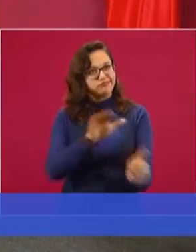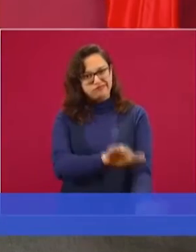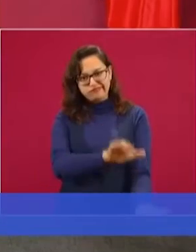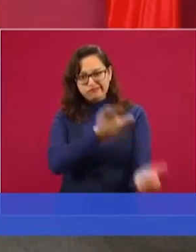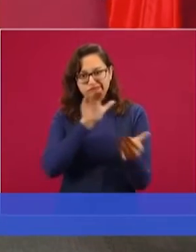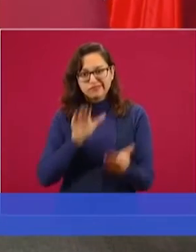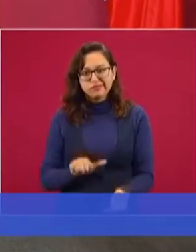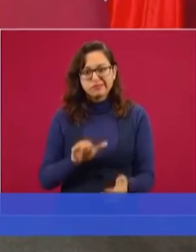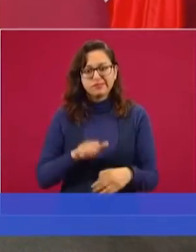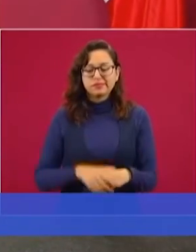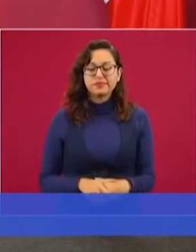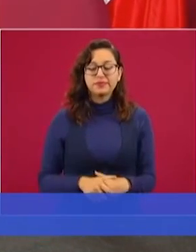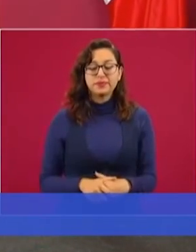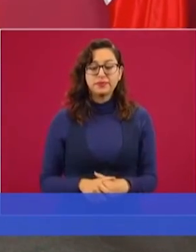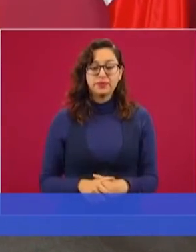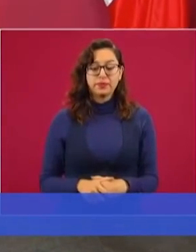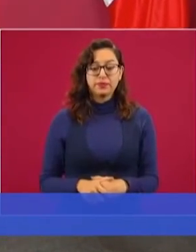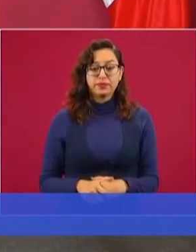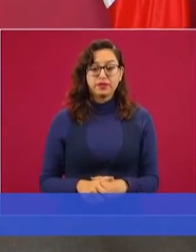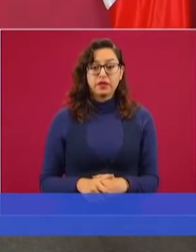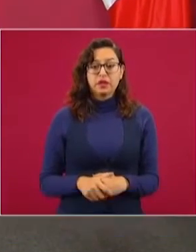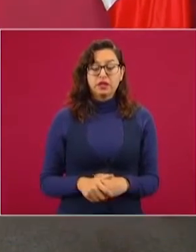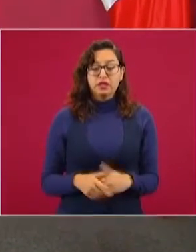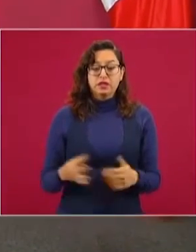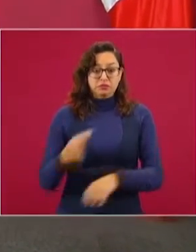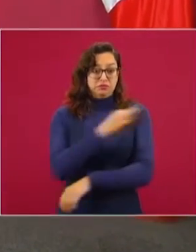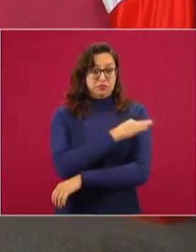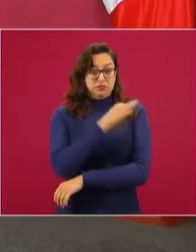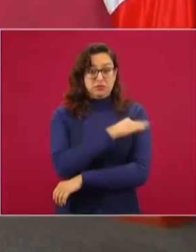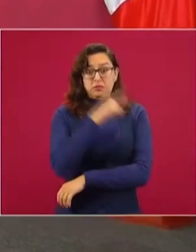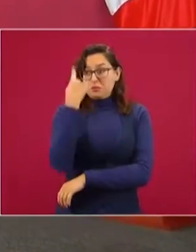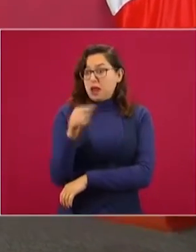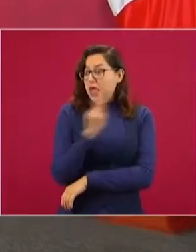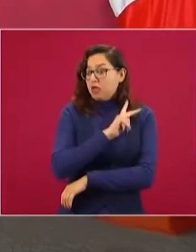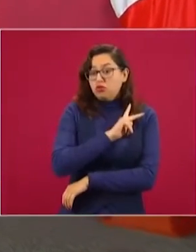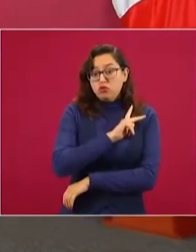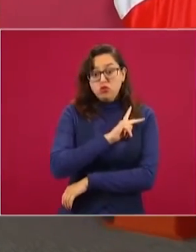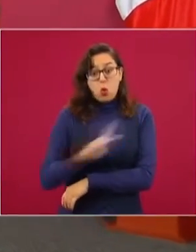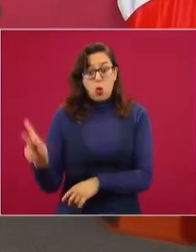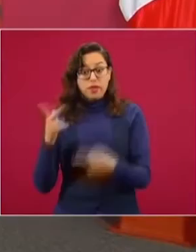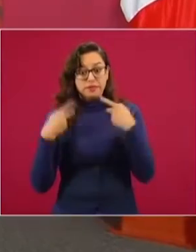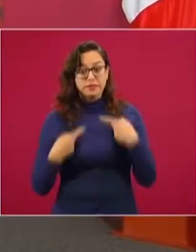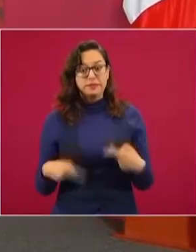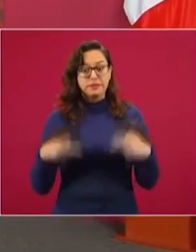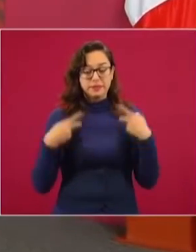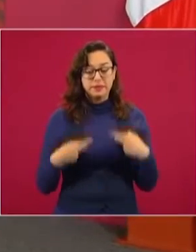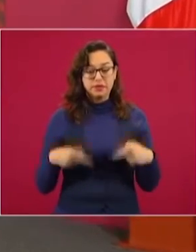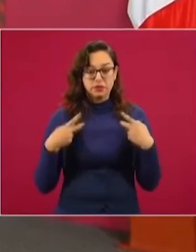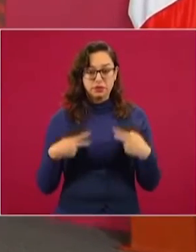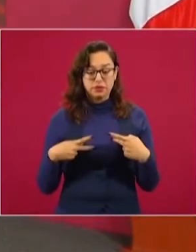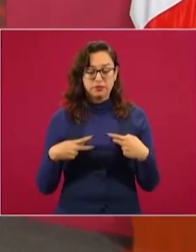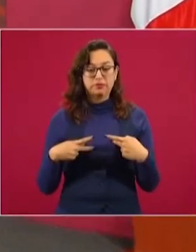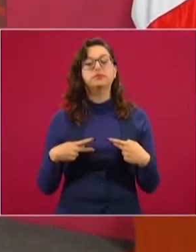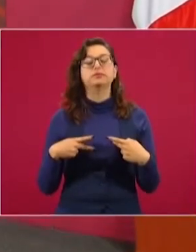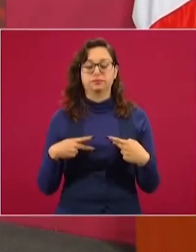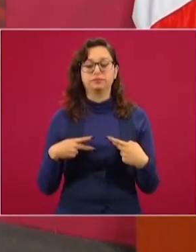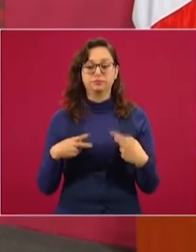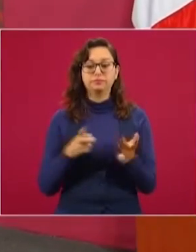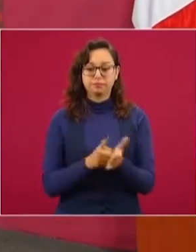aplicar de manera universal es decir a todos es un derecho